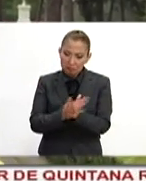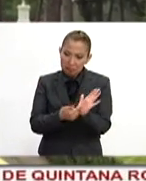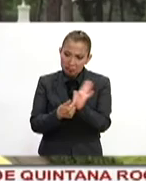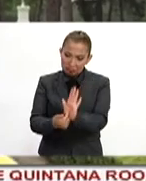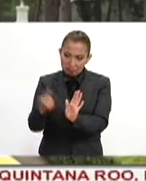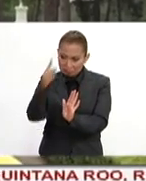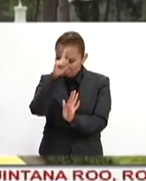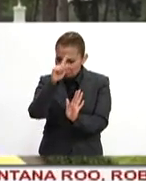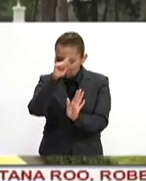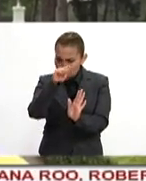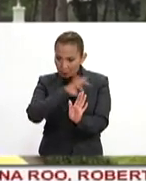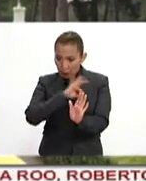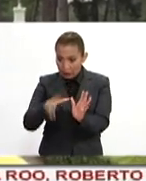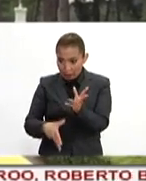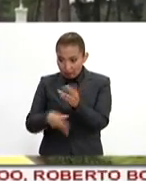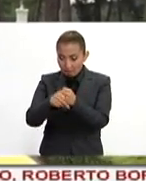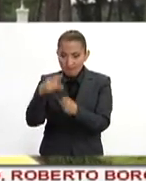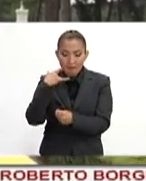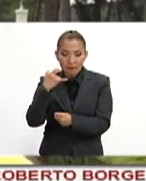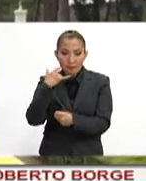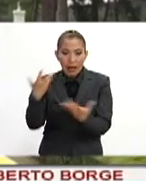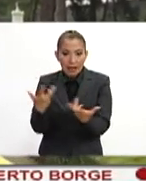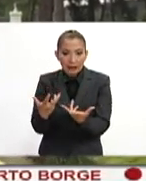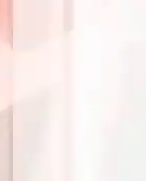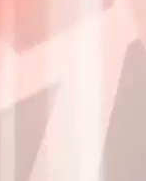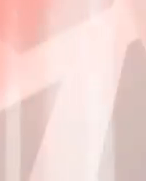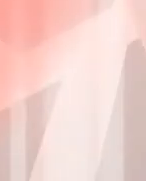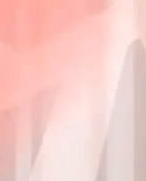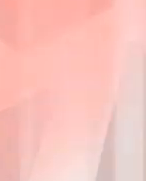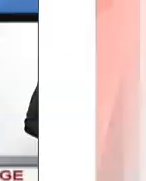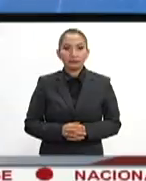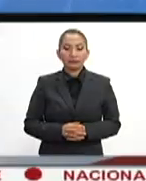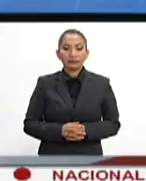presentó su propuesta de poderse sumar a los esfuerzos que estamos haciendo.